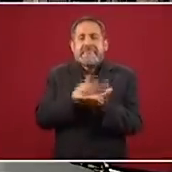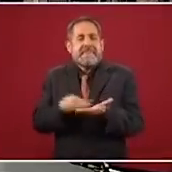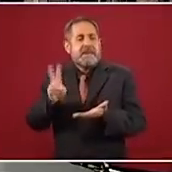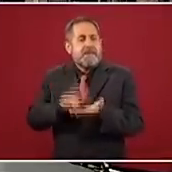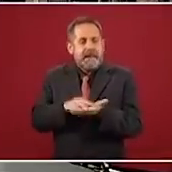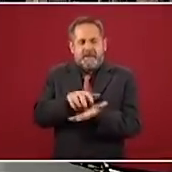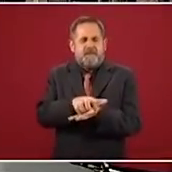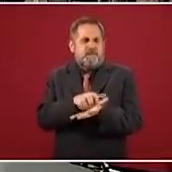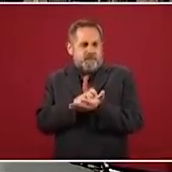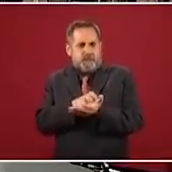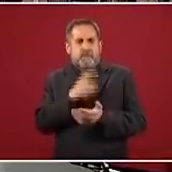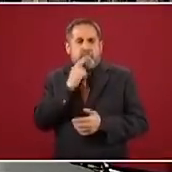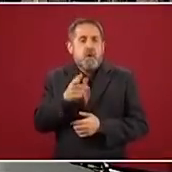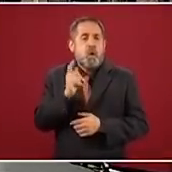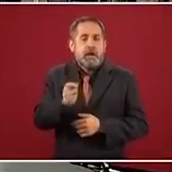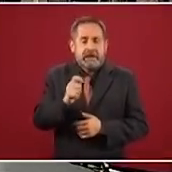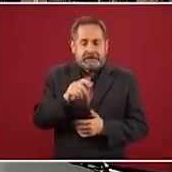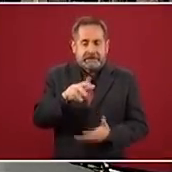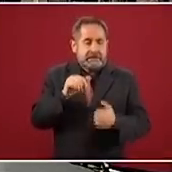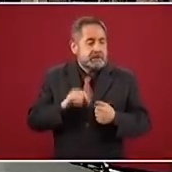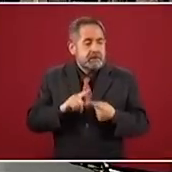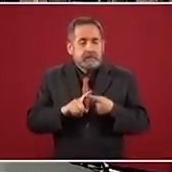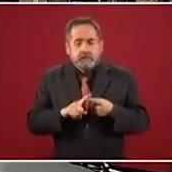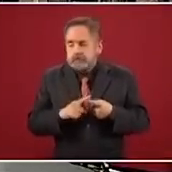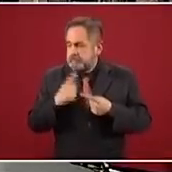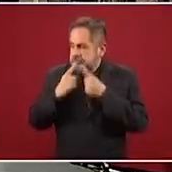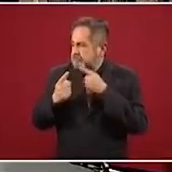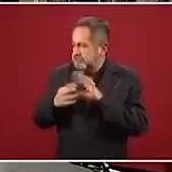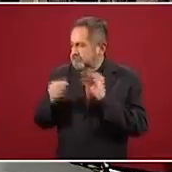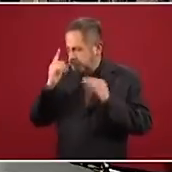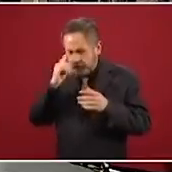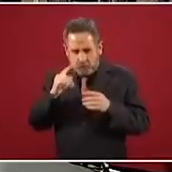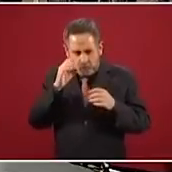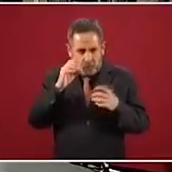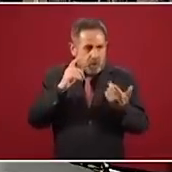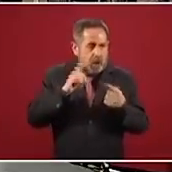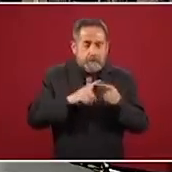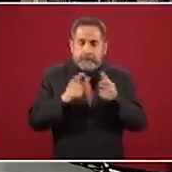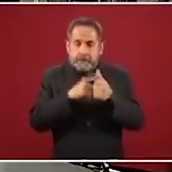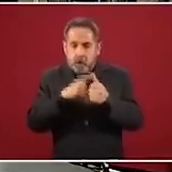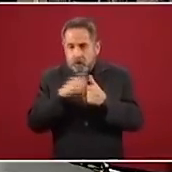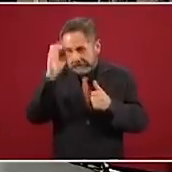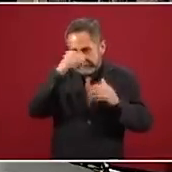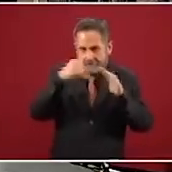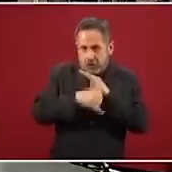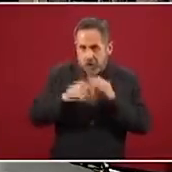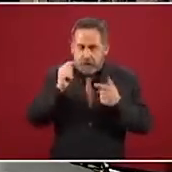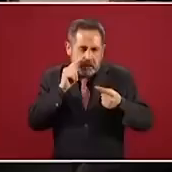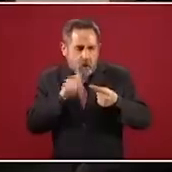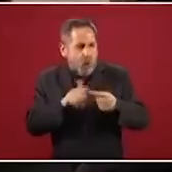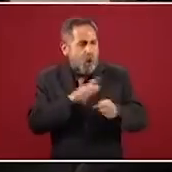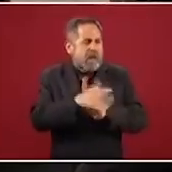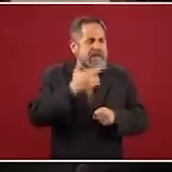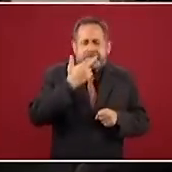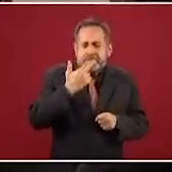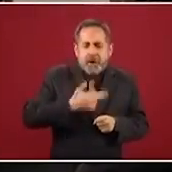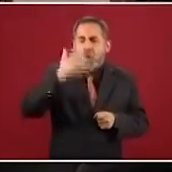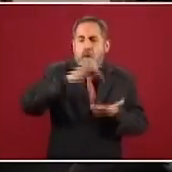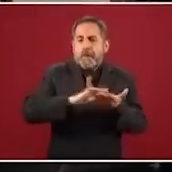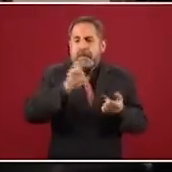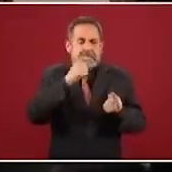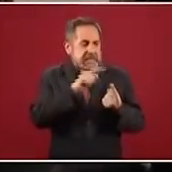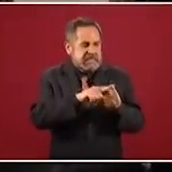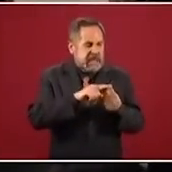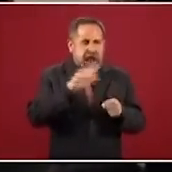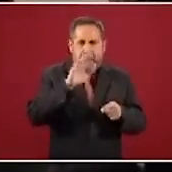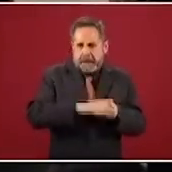que consiste en, uno, definir con base científica y técnica cuáles son los mejores insumos, los